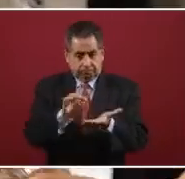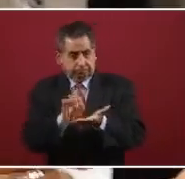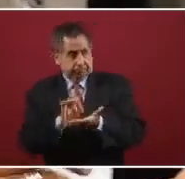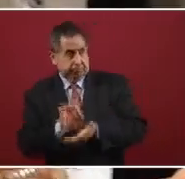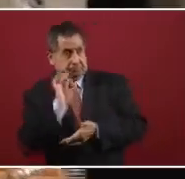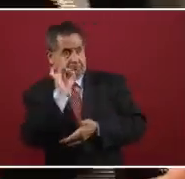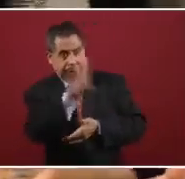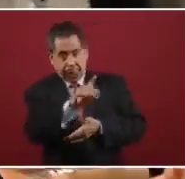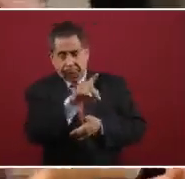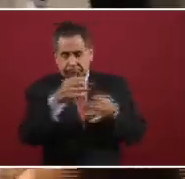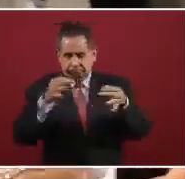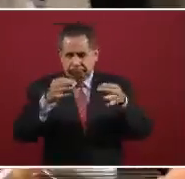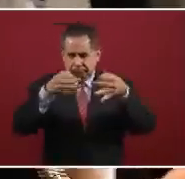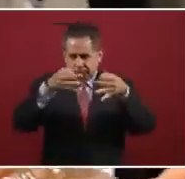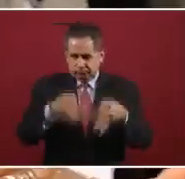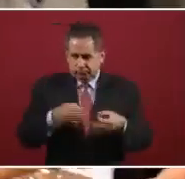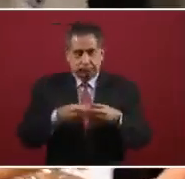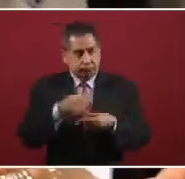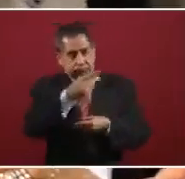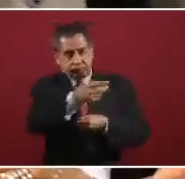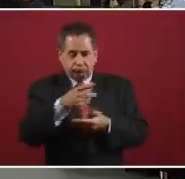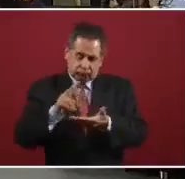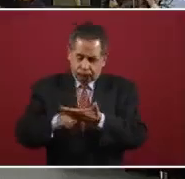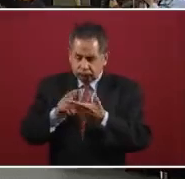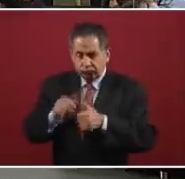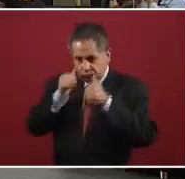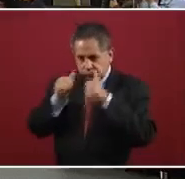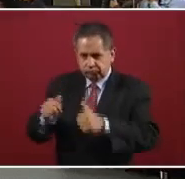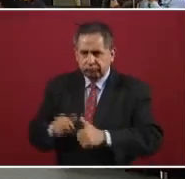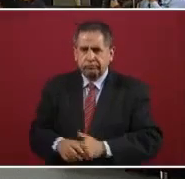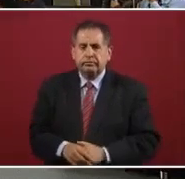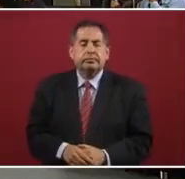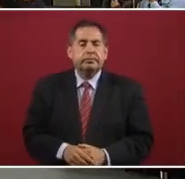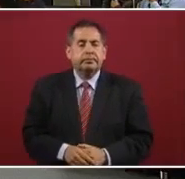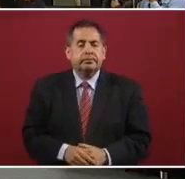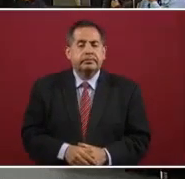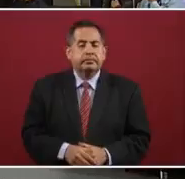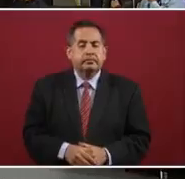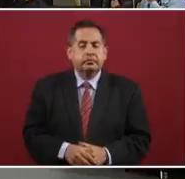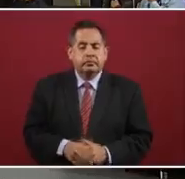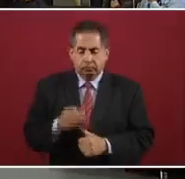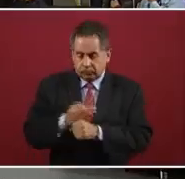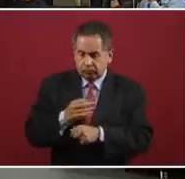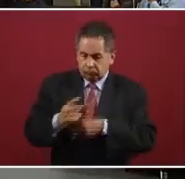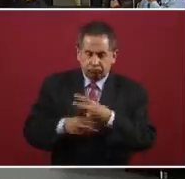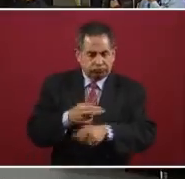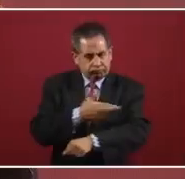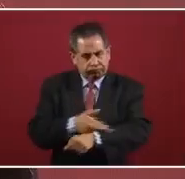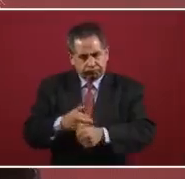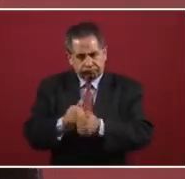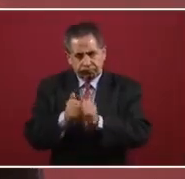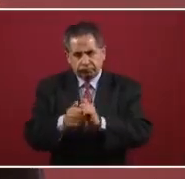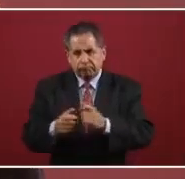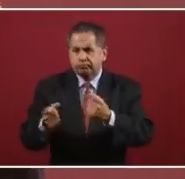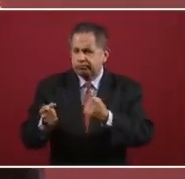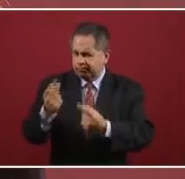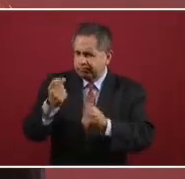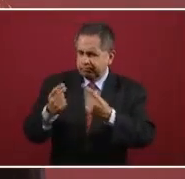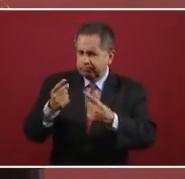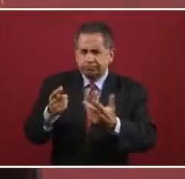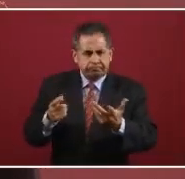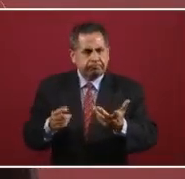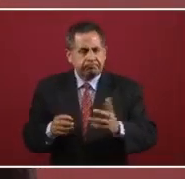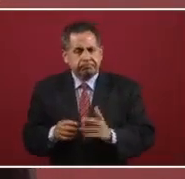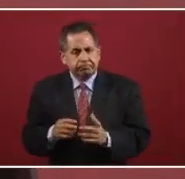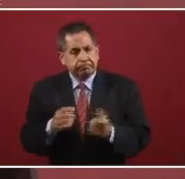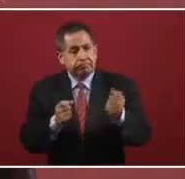las dependencias realmente le den validez? Estamos en ese proceso y hay algunos casos que